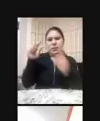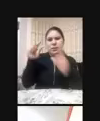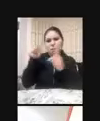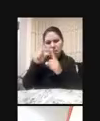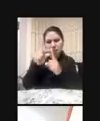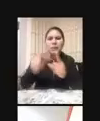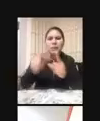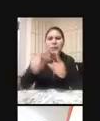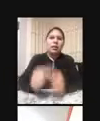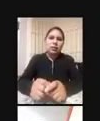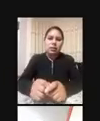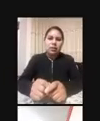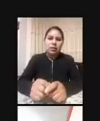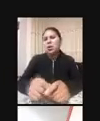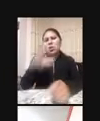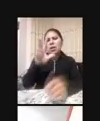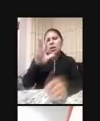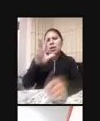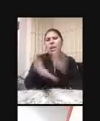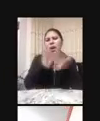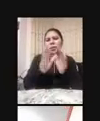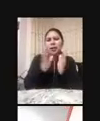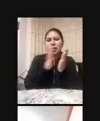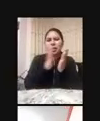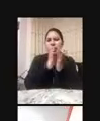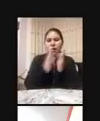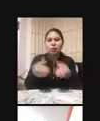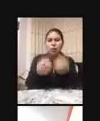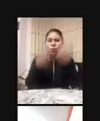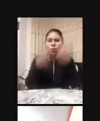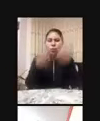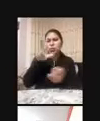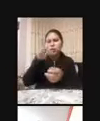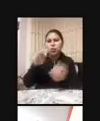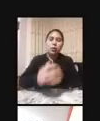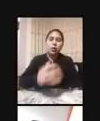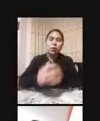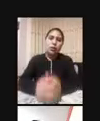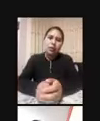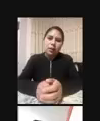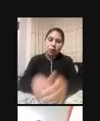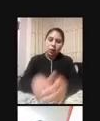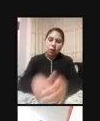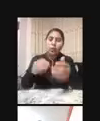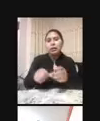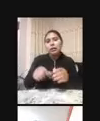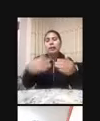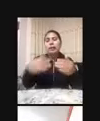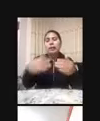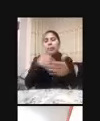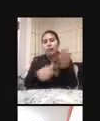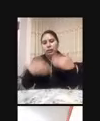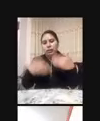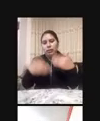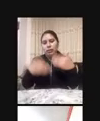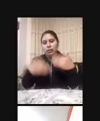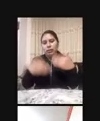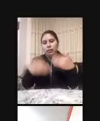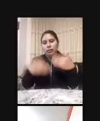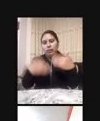también este aspecto, ¿no?, de ponerles como dibujitos qué deben hacer. Y ahí tenemos